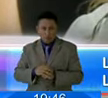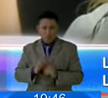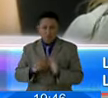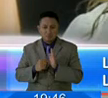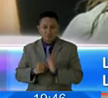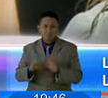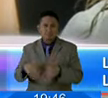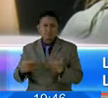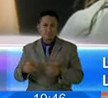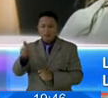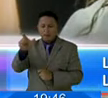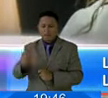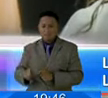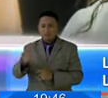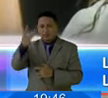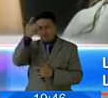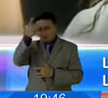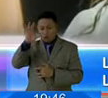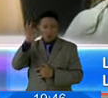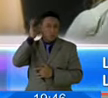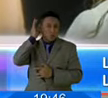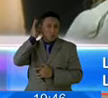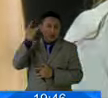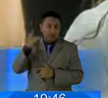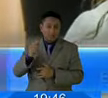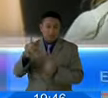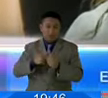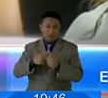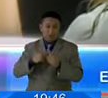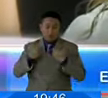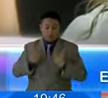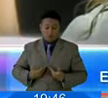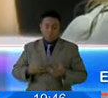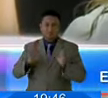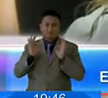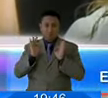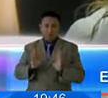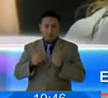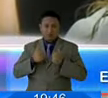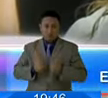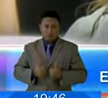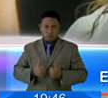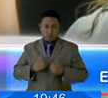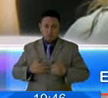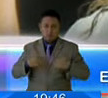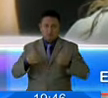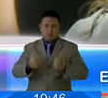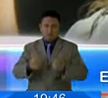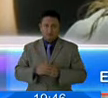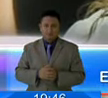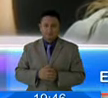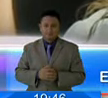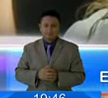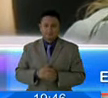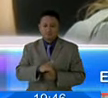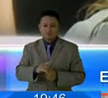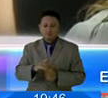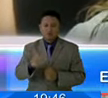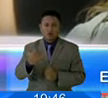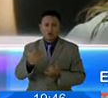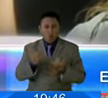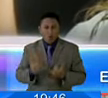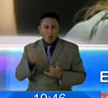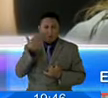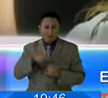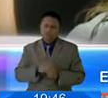en pacientes o mujeres sanas que por diversas razones sociales postergan su maternidad